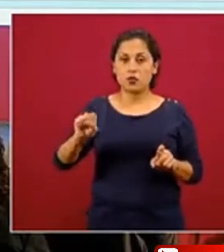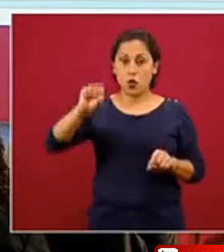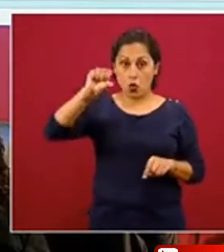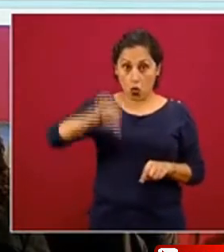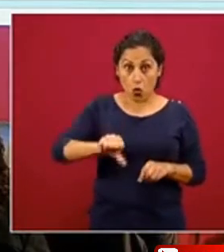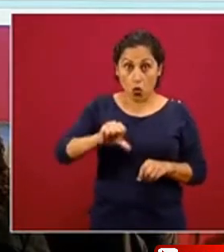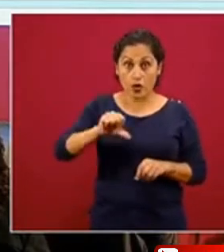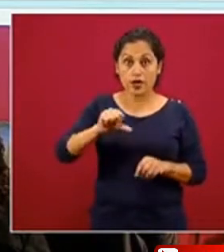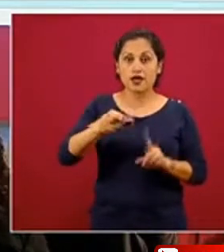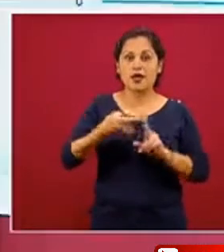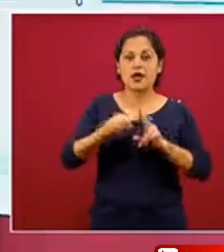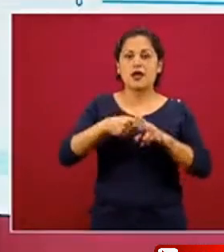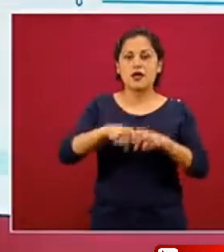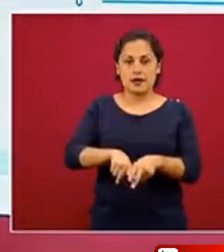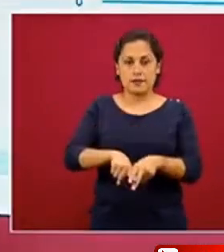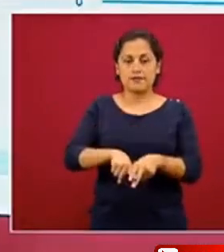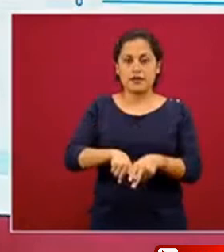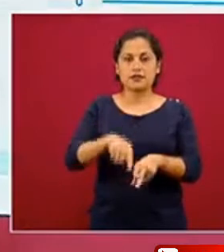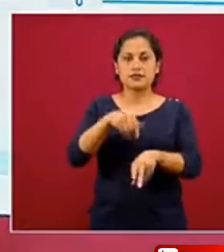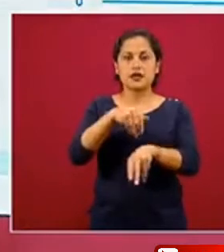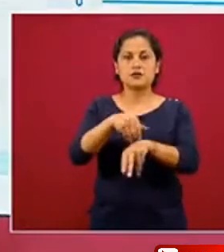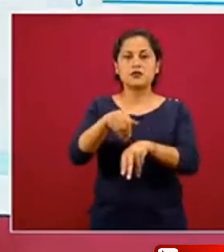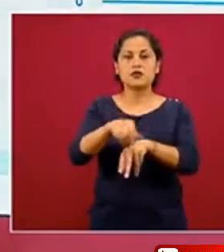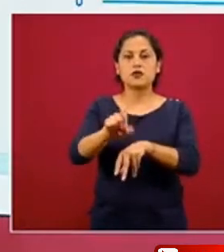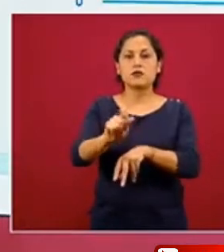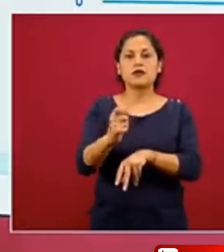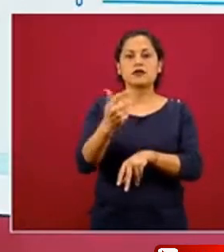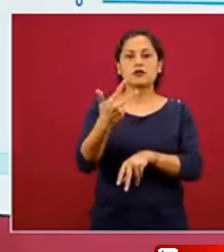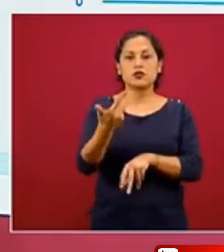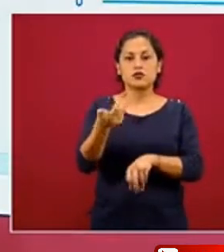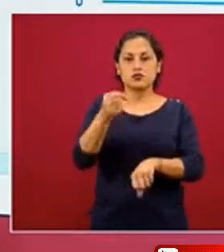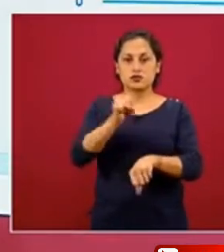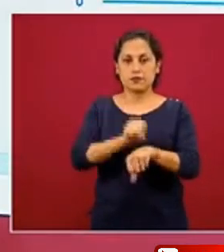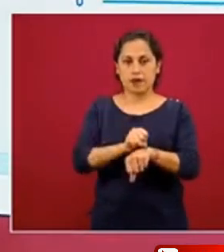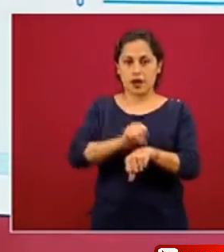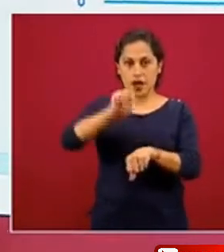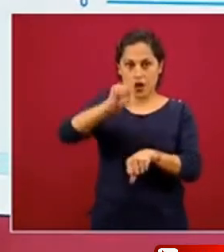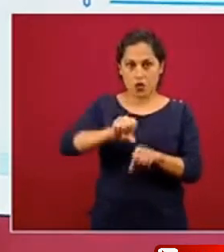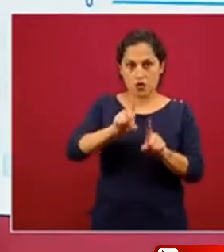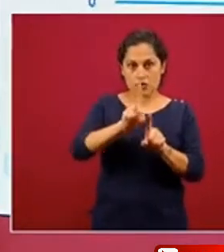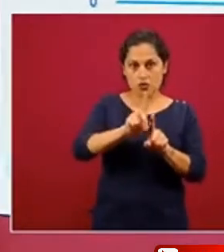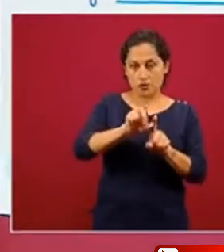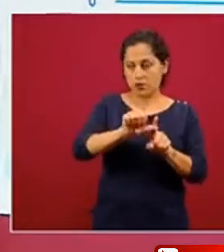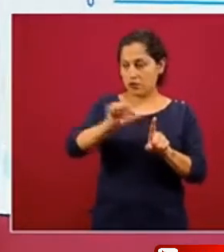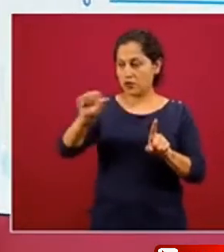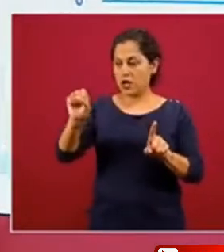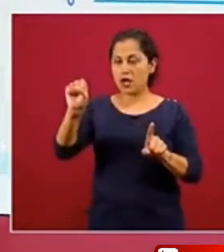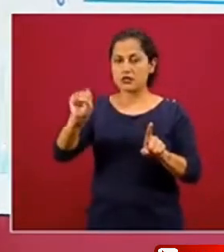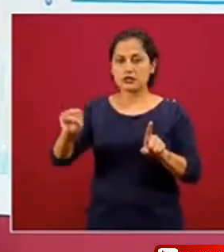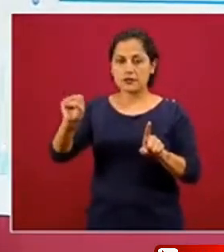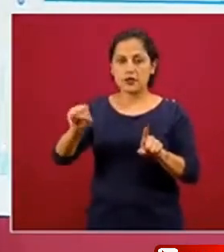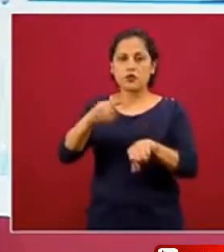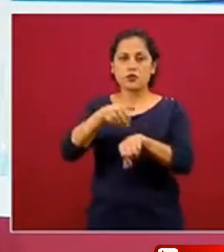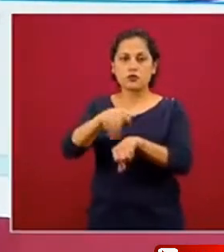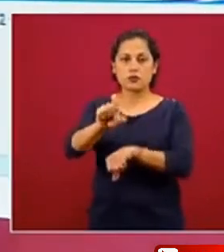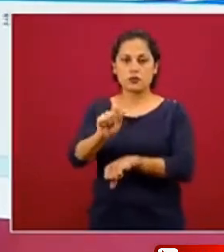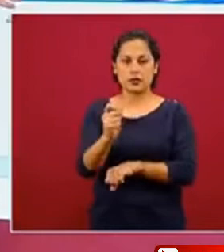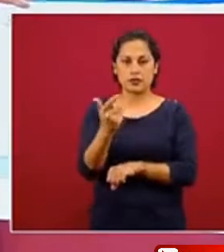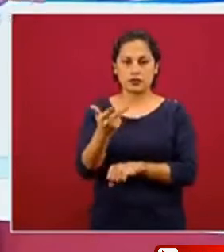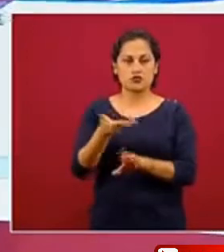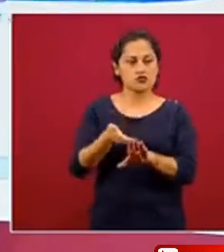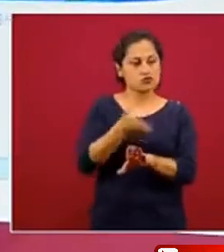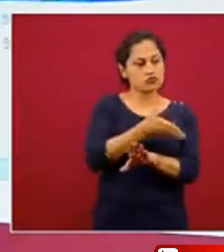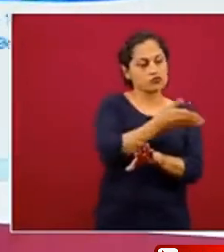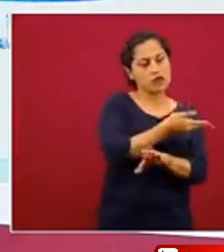empezando la semana epidemiológica número 28, hoy. Número 28. Y como corresponde, y lo